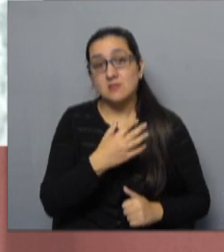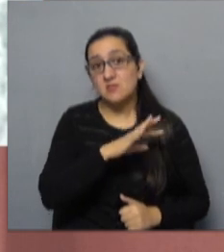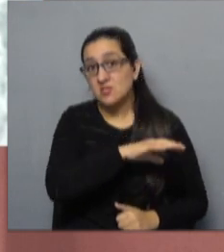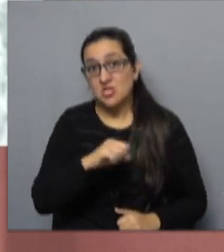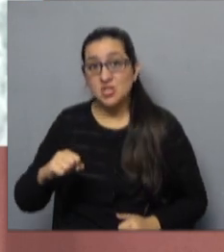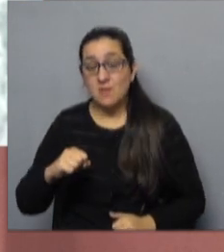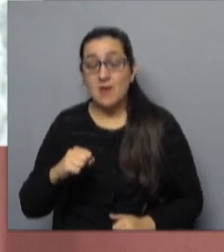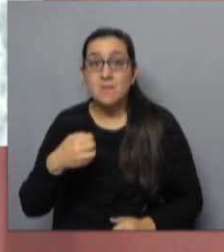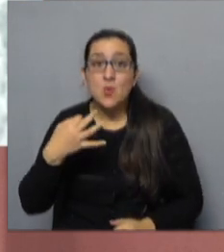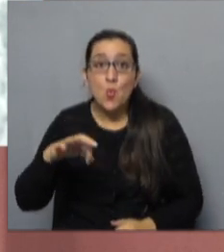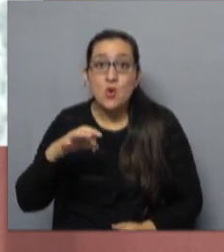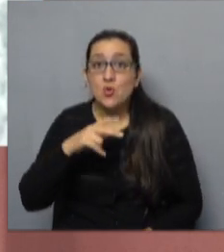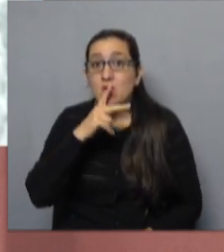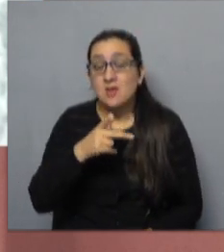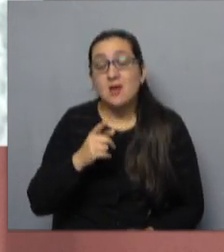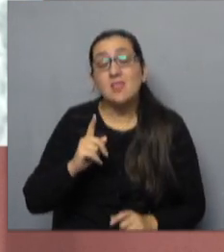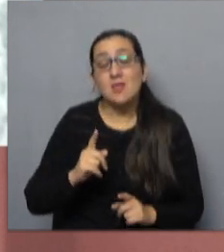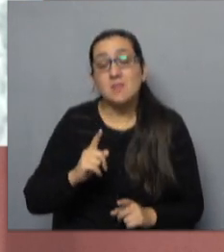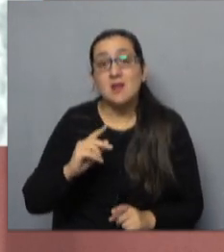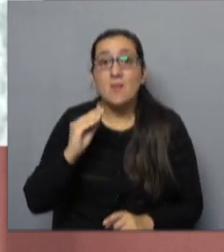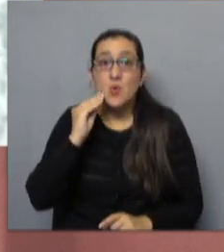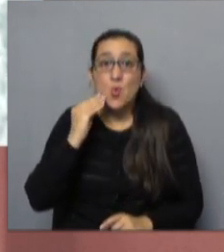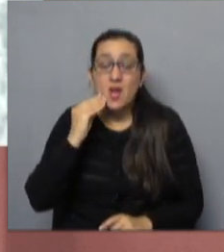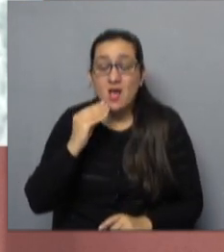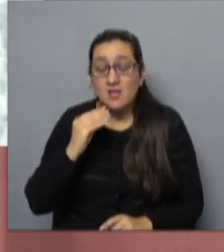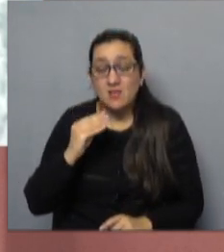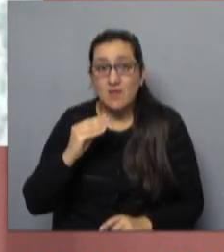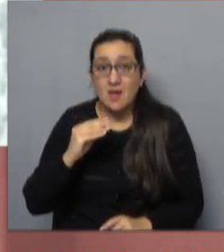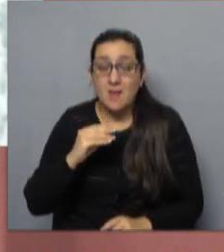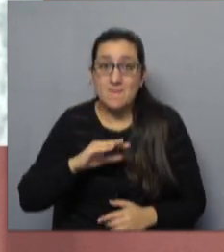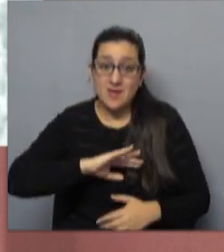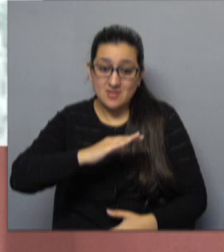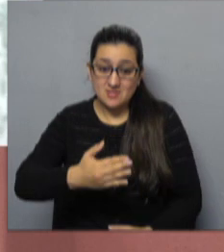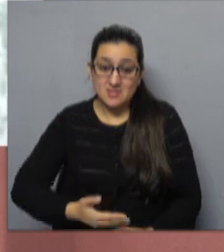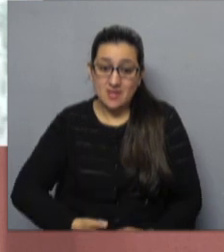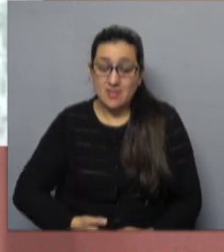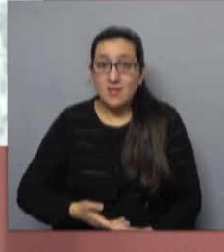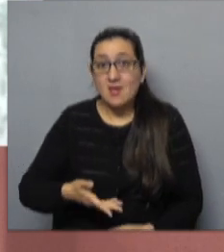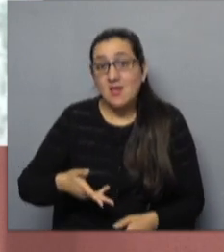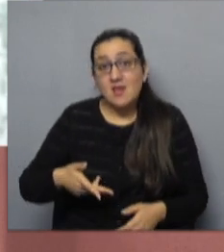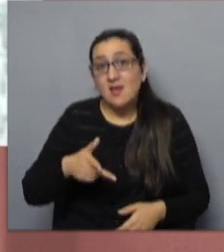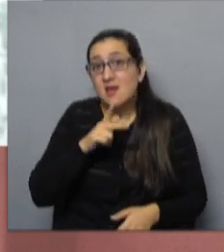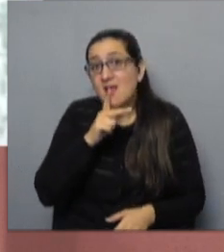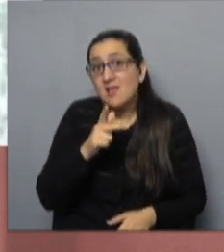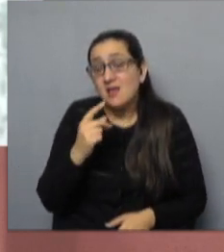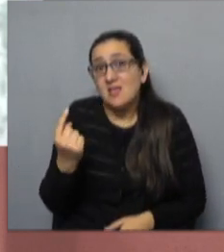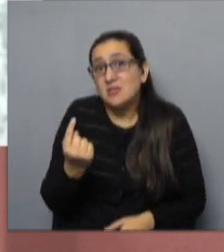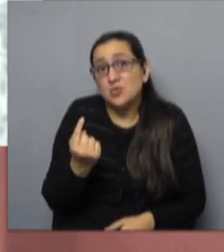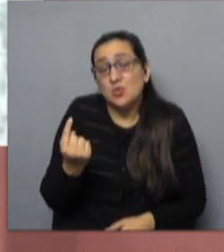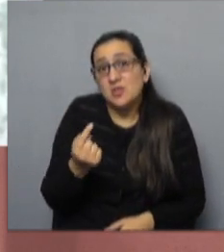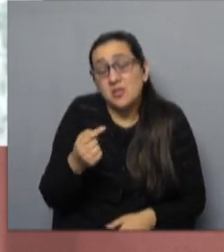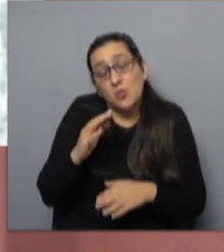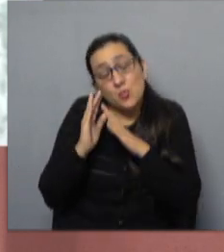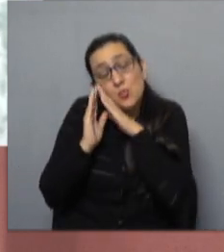mi nuera. Y mi nuera embarazada, y queda la nena del matrimonio solita durmiendo en la cuna.